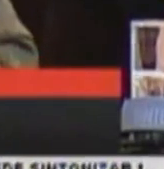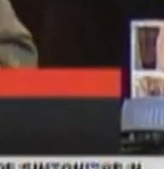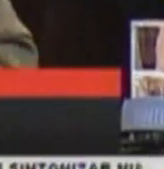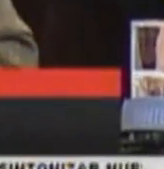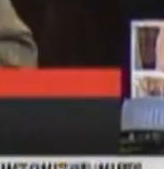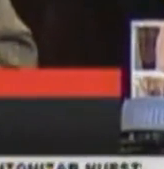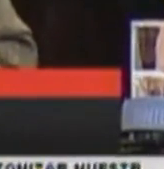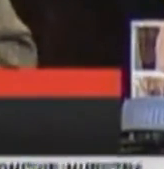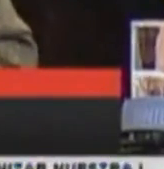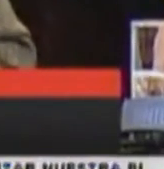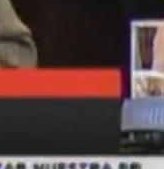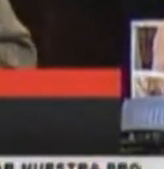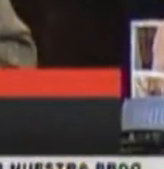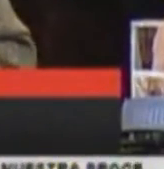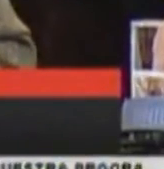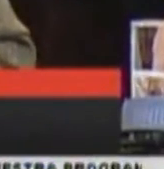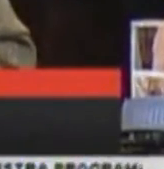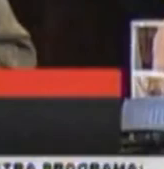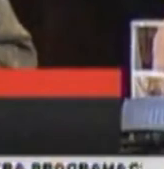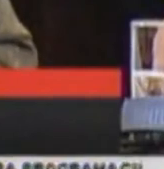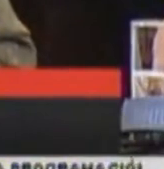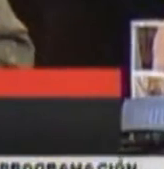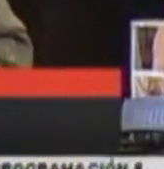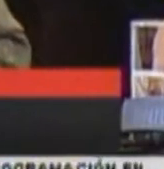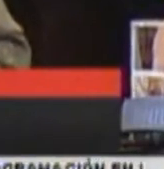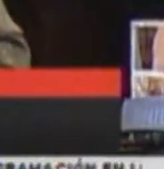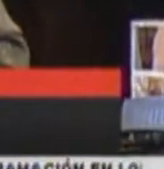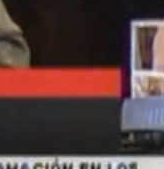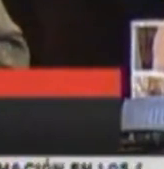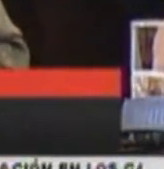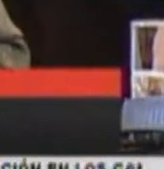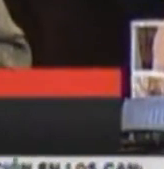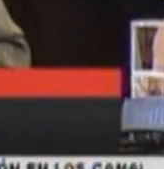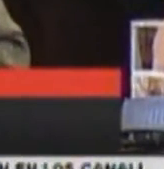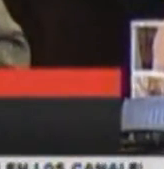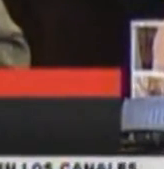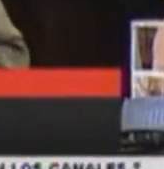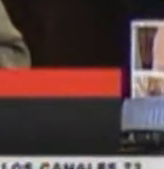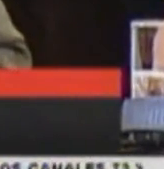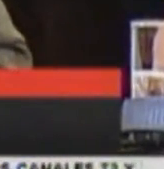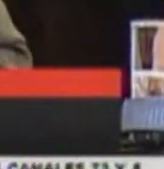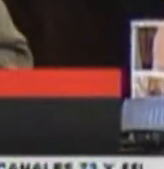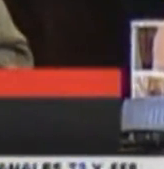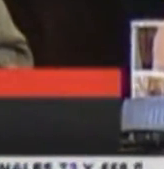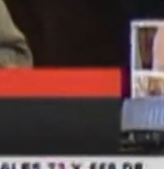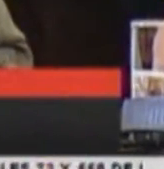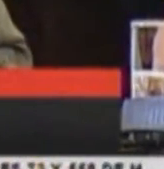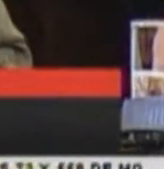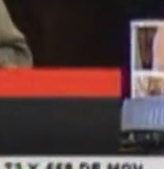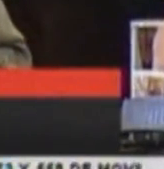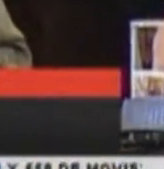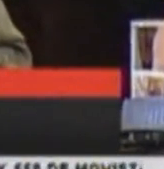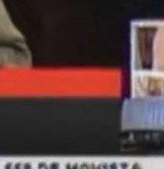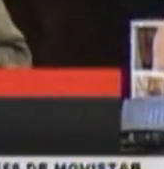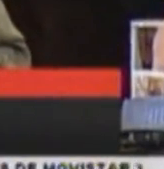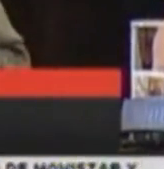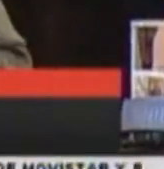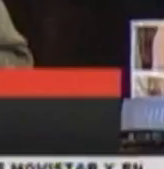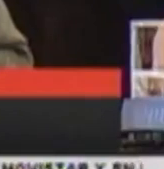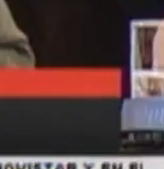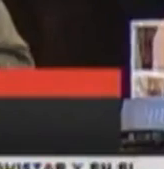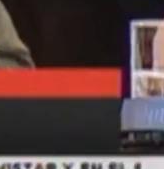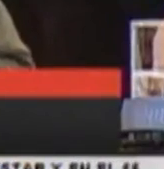compromisos internacionales con Naciones Unidas, ¿no es cierto?, en la Agenda 2030, en Sendai y en cambio